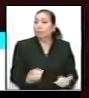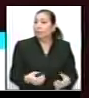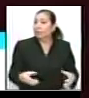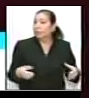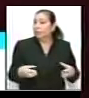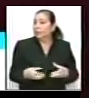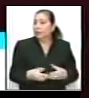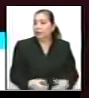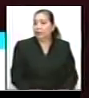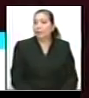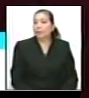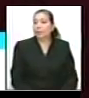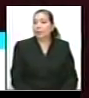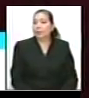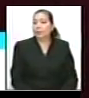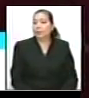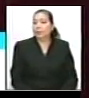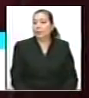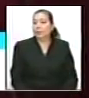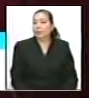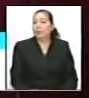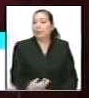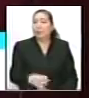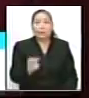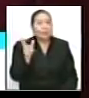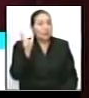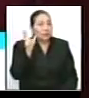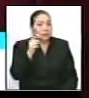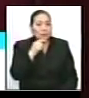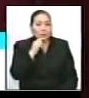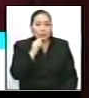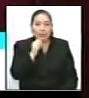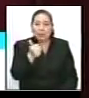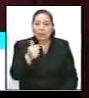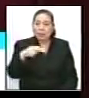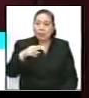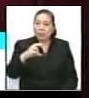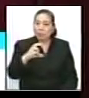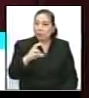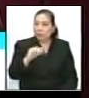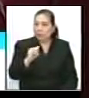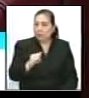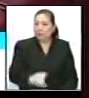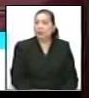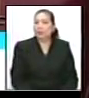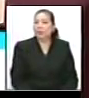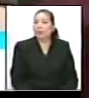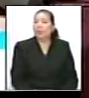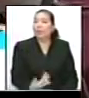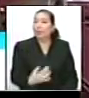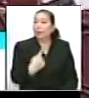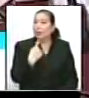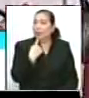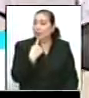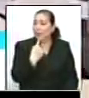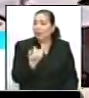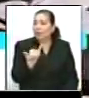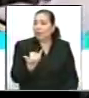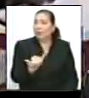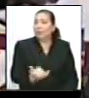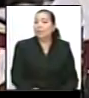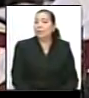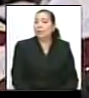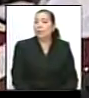comisión ya ha escuchado a la congresista Ananculí y esta comisión ya se ha manifestado al respecto.